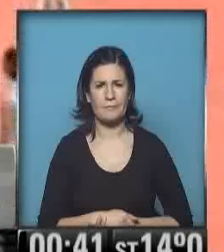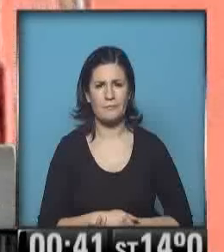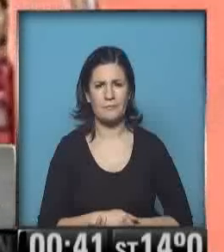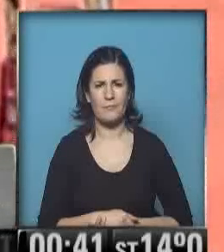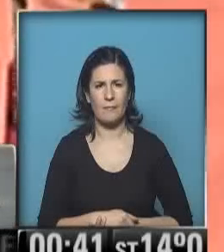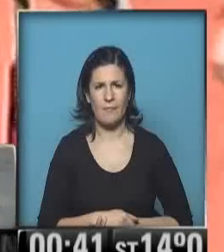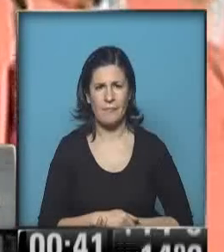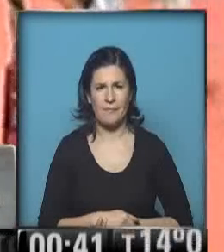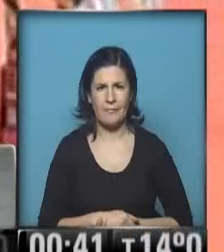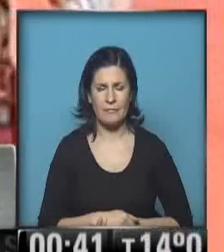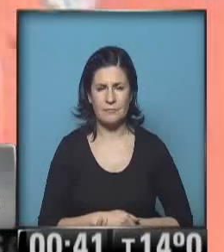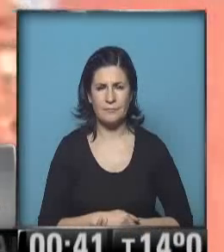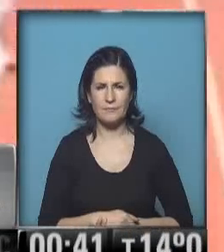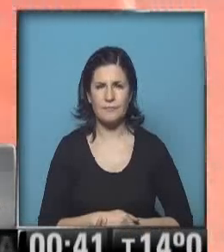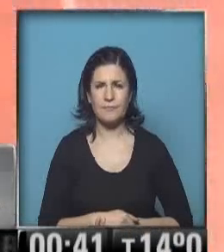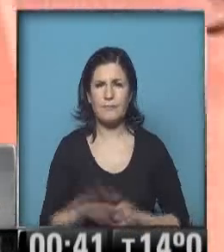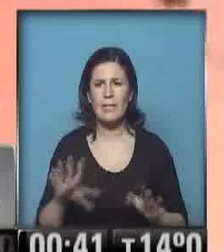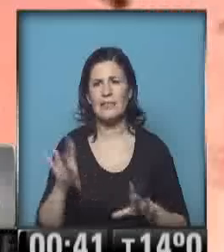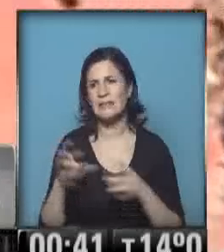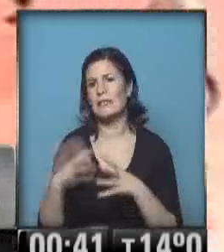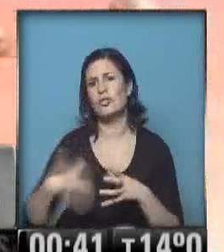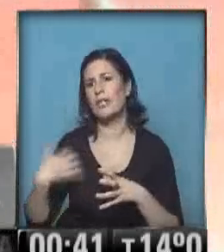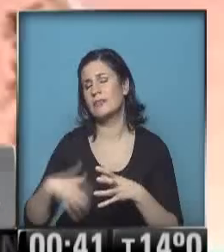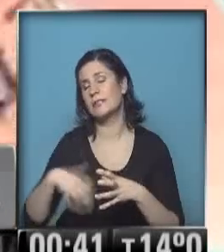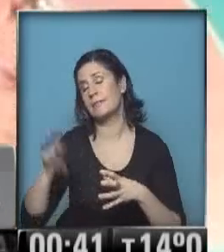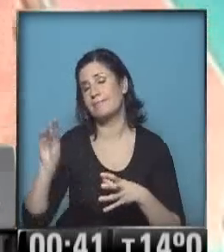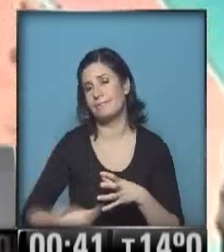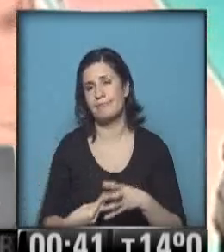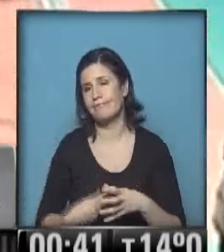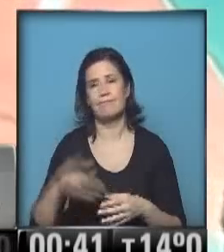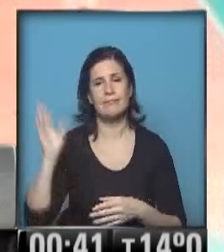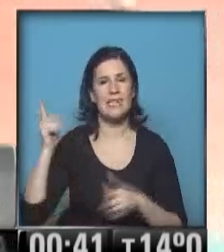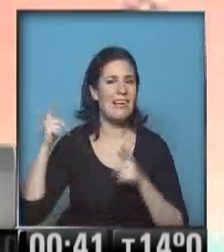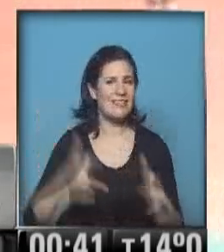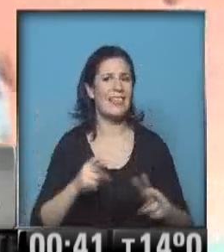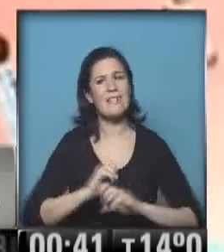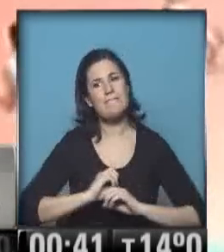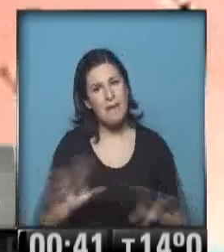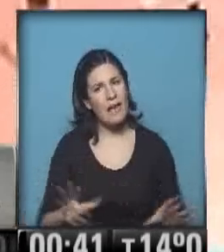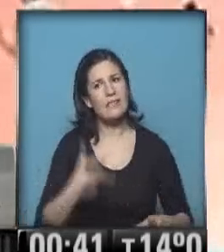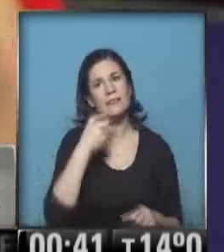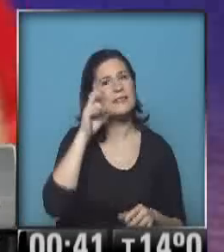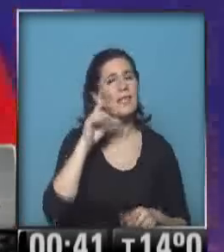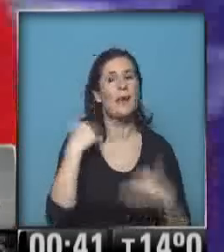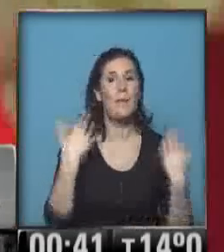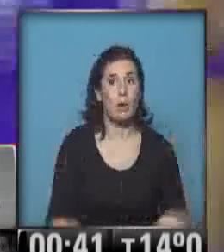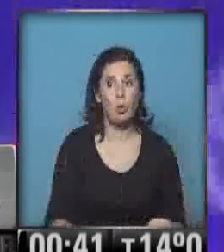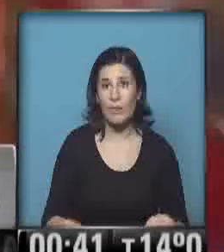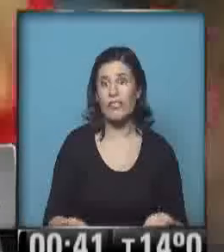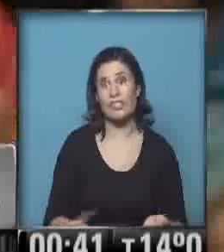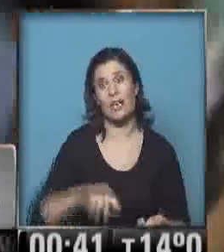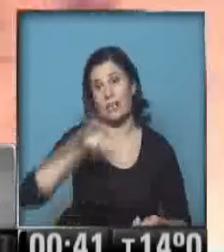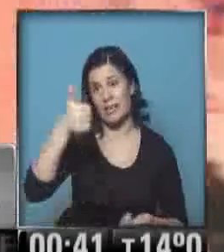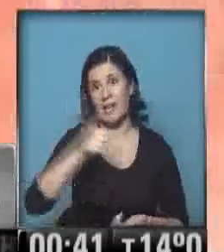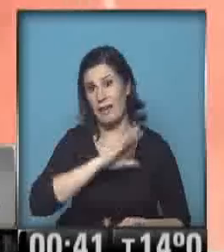25-21 y 25-21, de esta manera Argentina no estuvo fino en el ataque. Serbia aprovechó esos errores y se quedó con un gran triunfo.